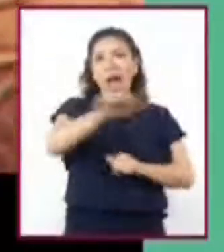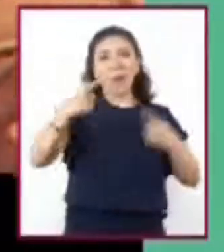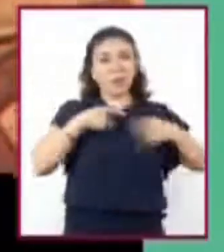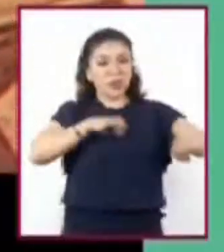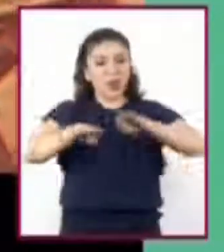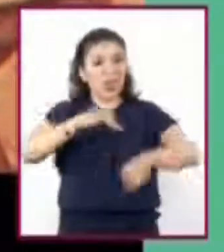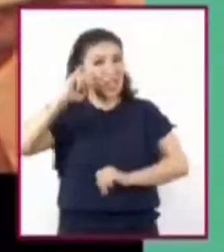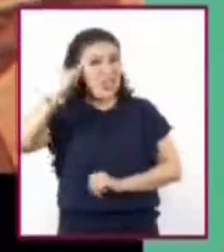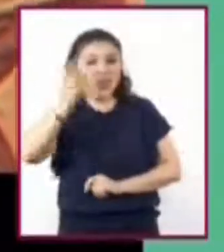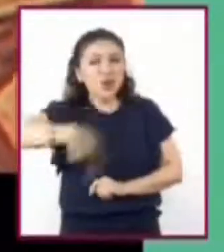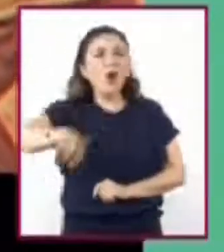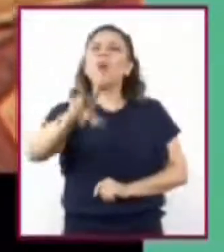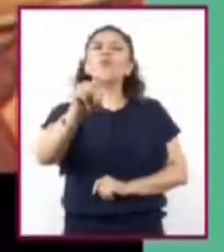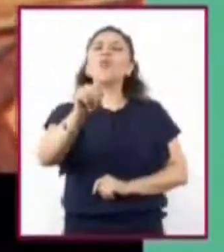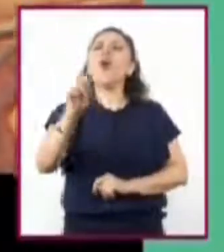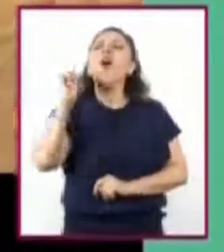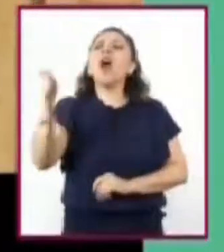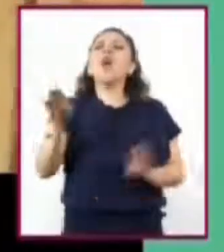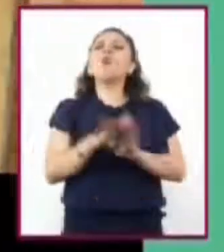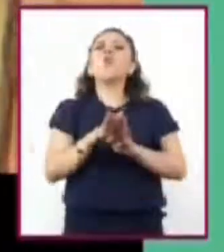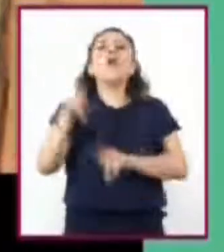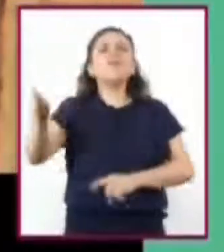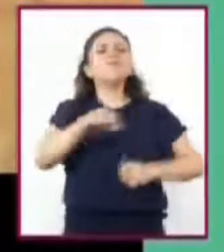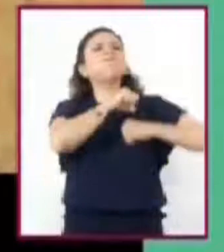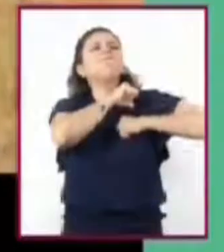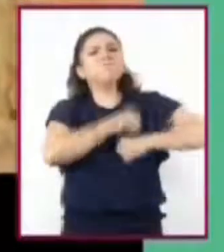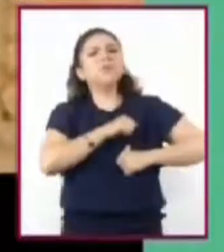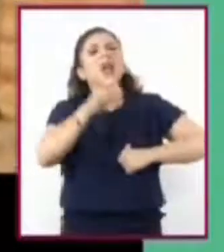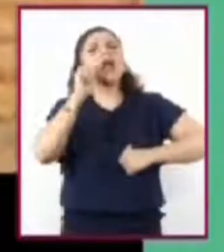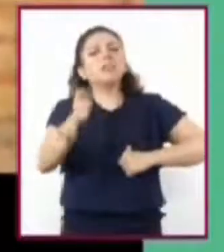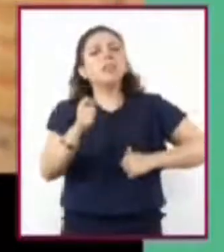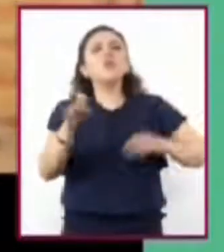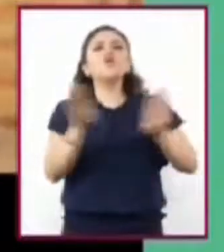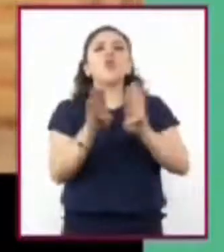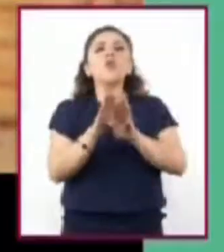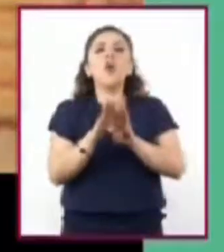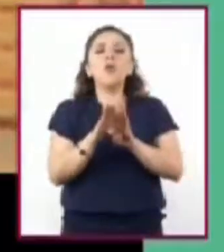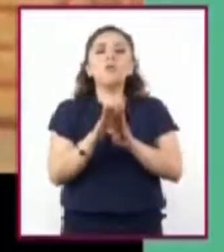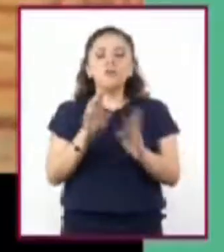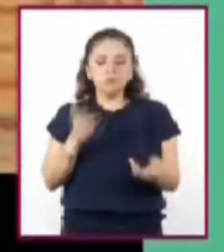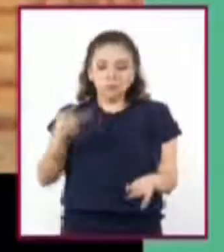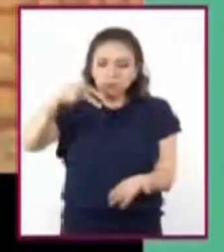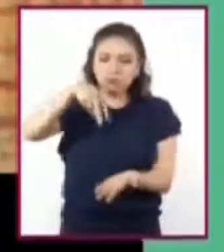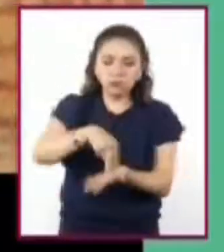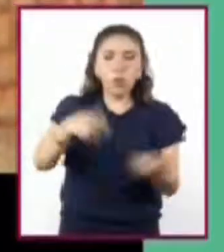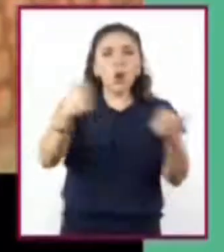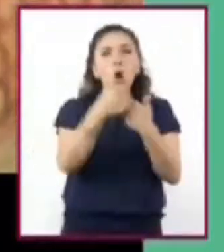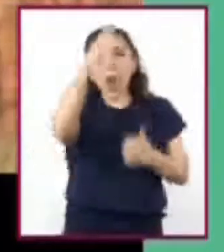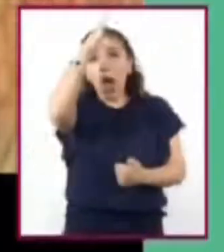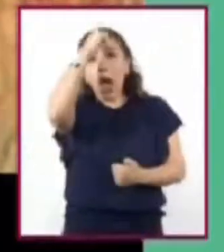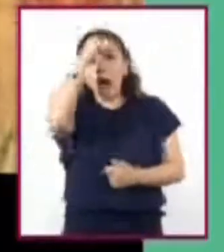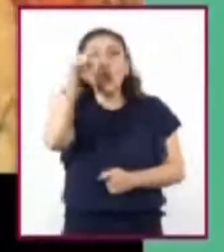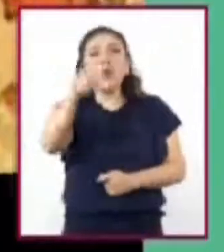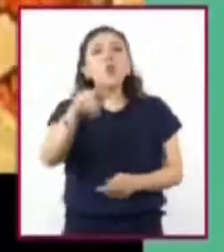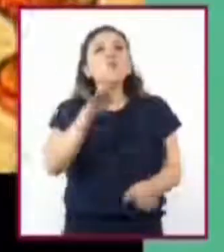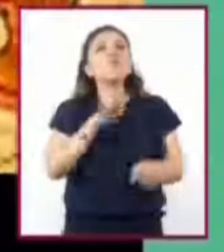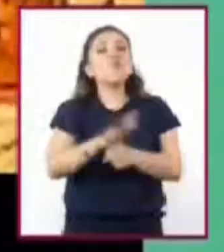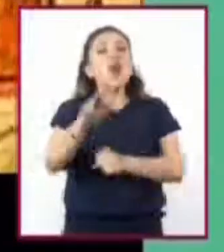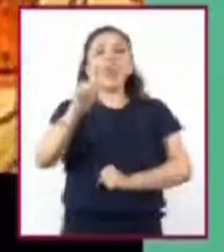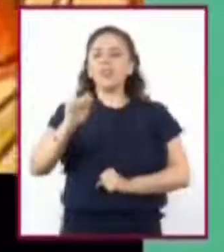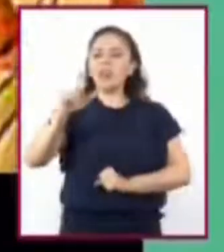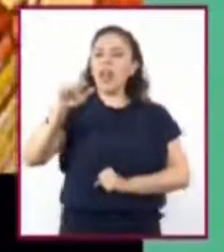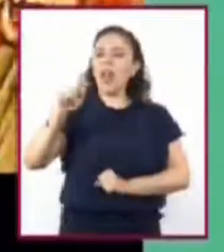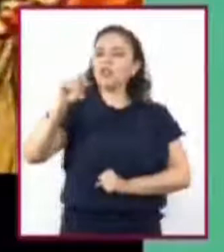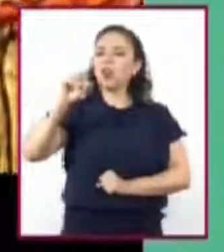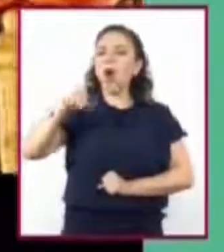trabajar. Sencillamente el encomendero llegaba a un acuerdo con el tlatoani